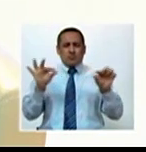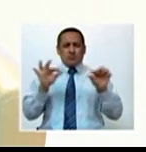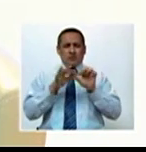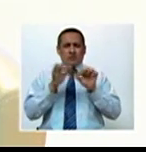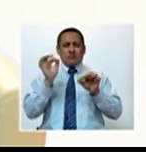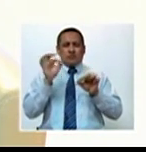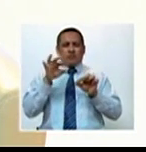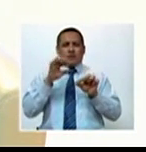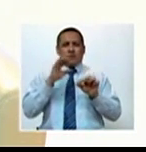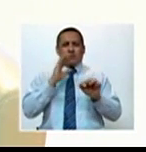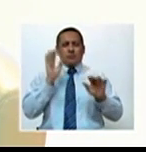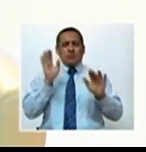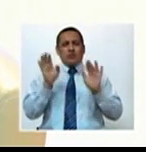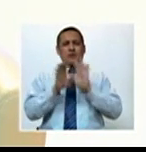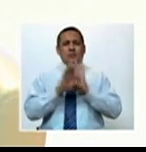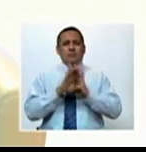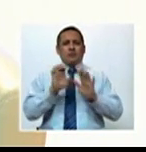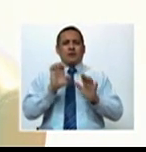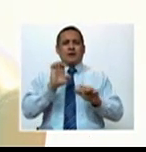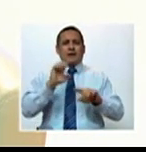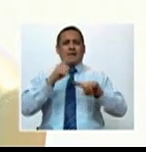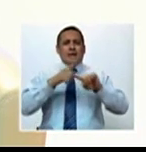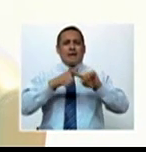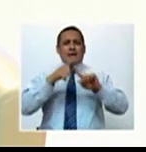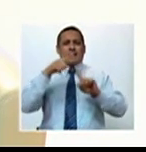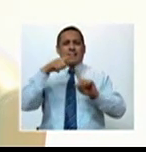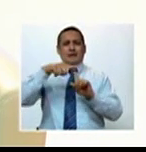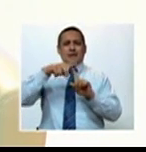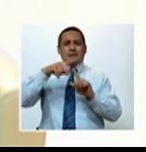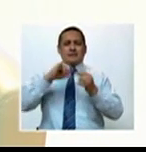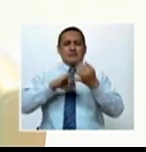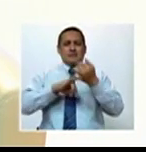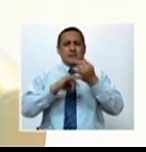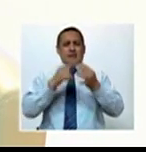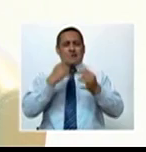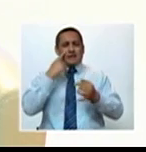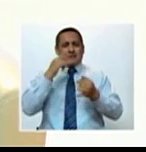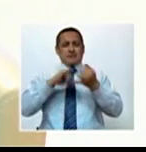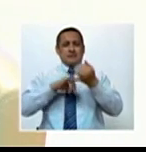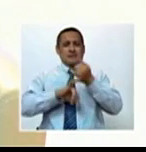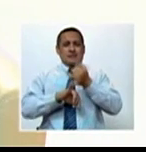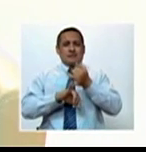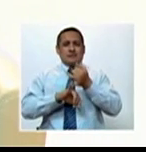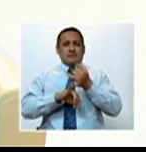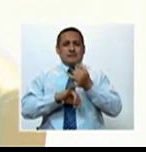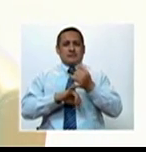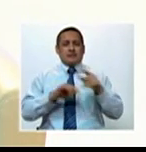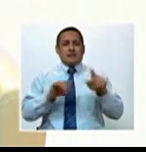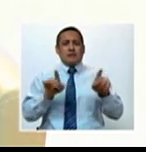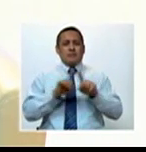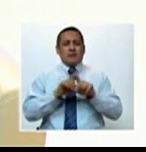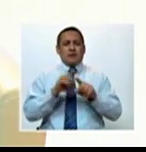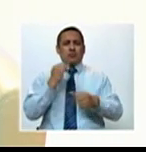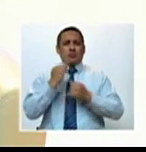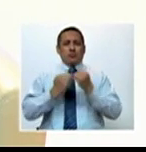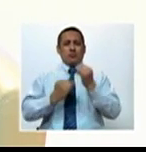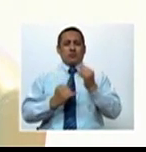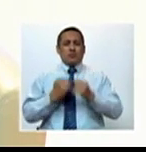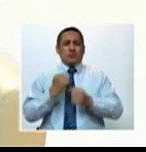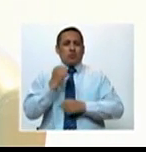Por ejemplo, el éxtasis. Sin embargo, también en estos últimos años la